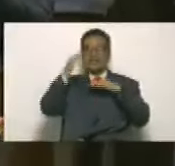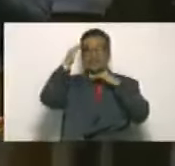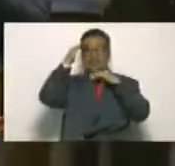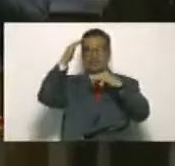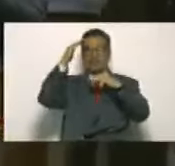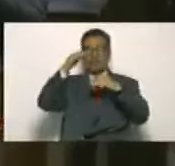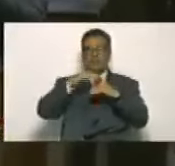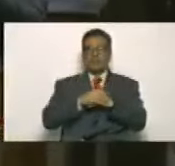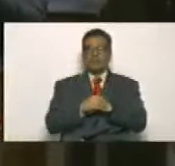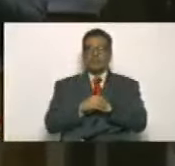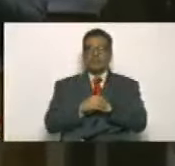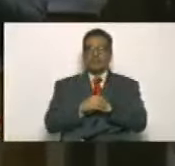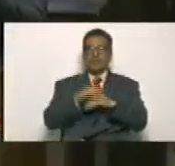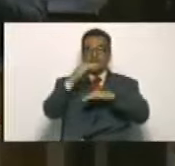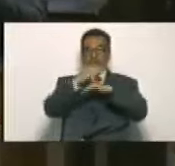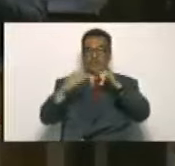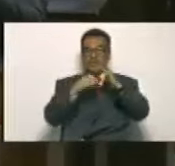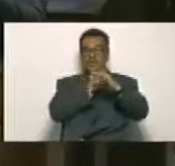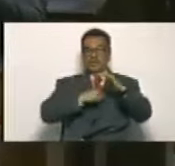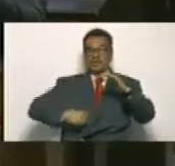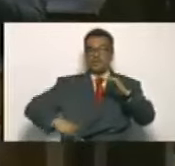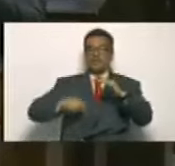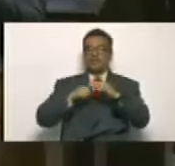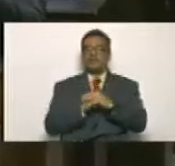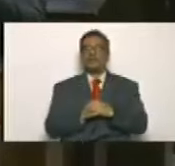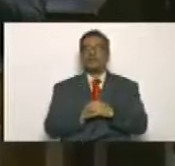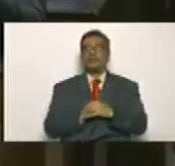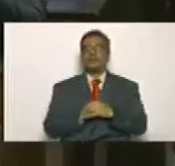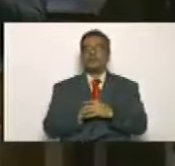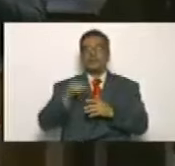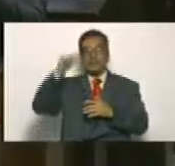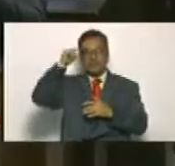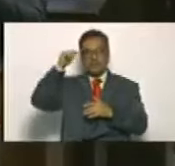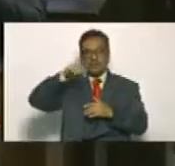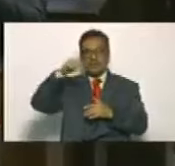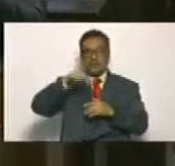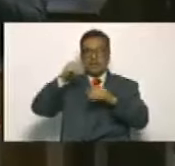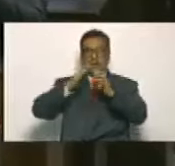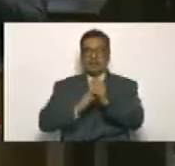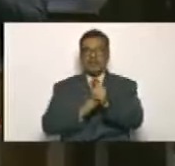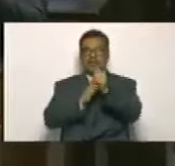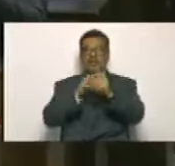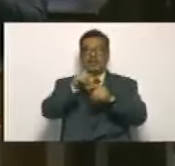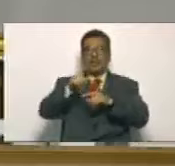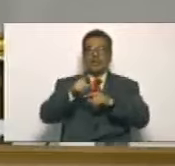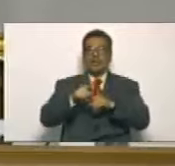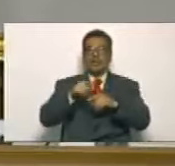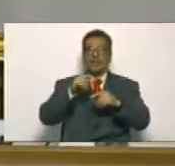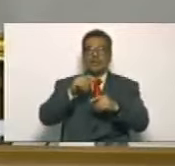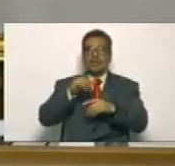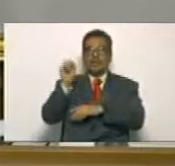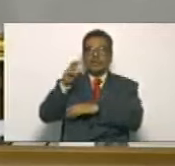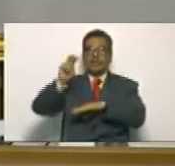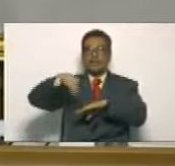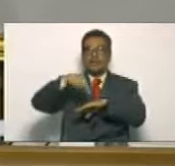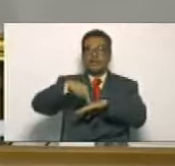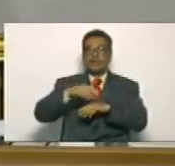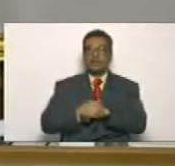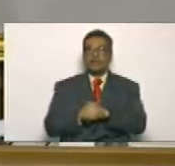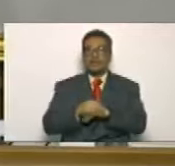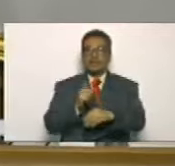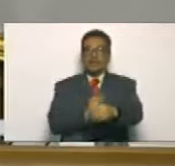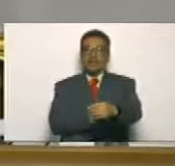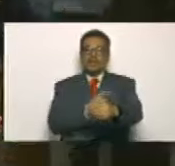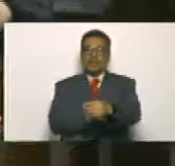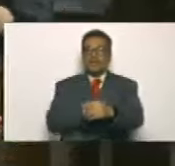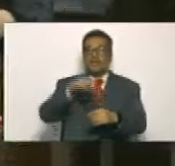Un saludo al vicepresidente que hoy está dirigiendo esta sesión, a la